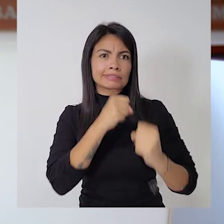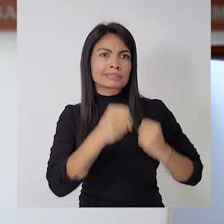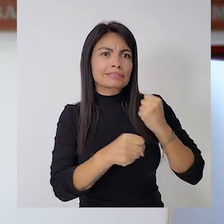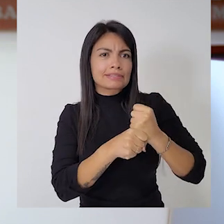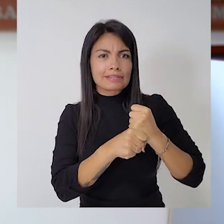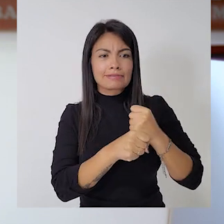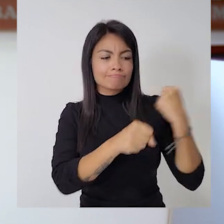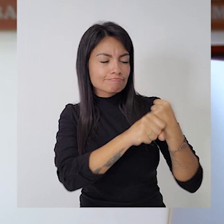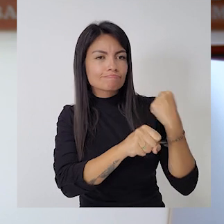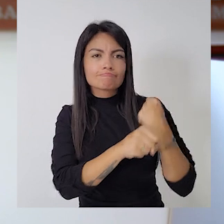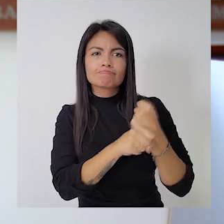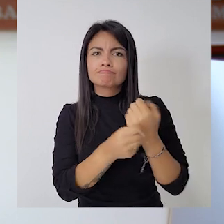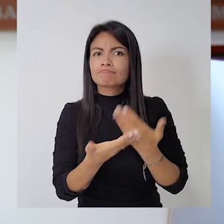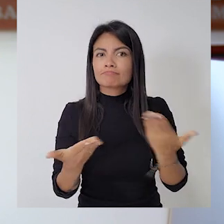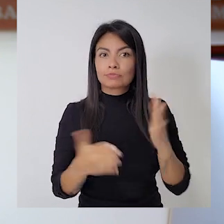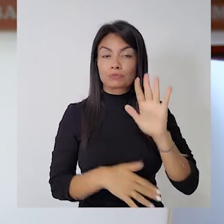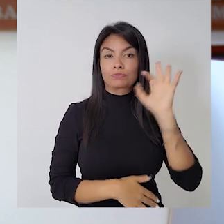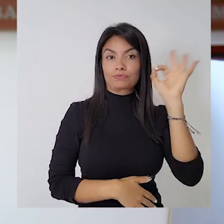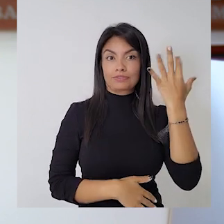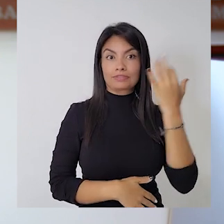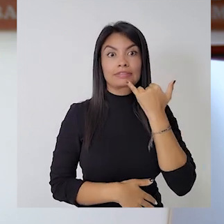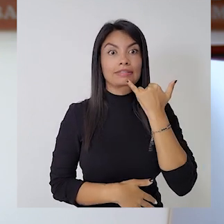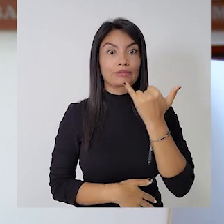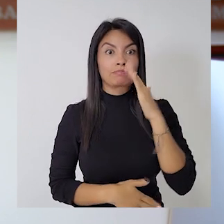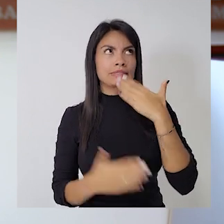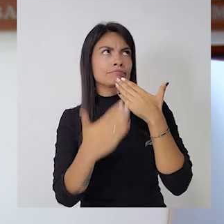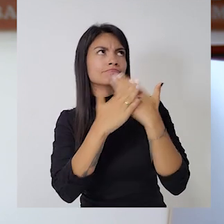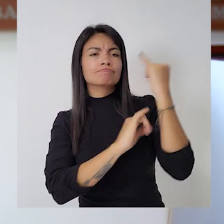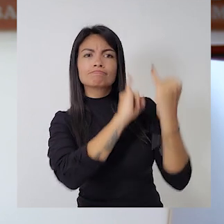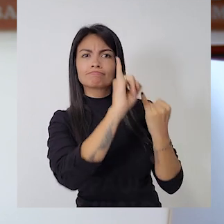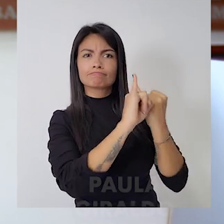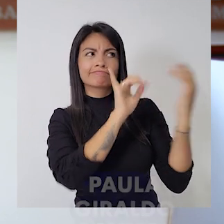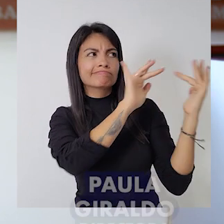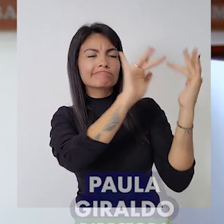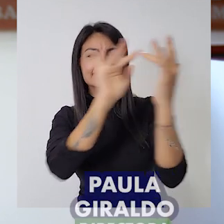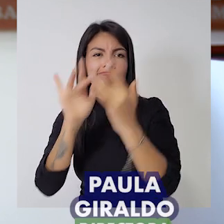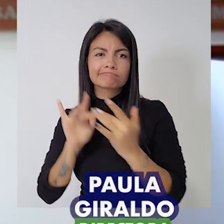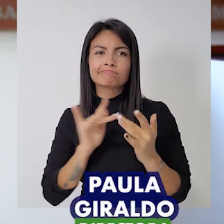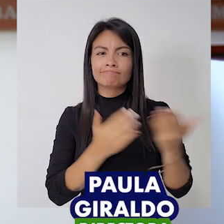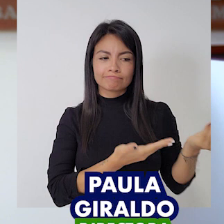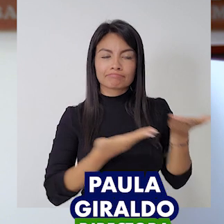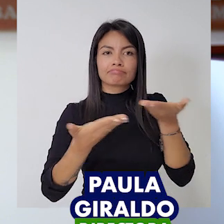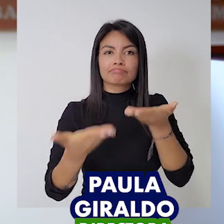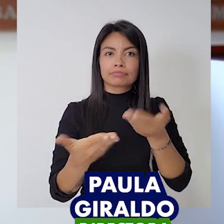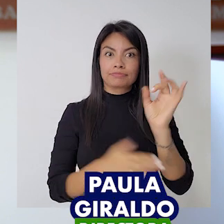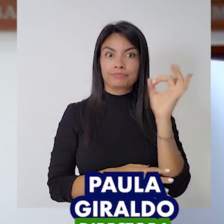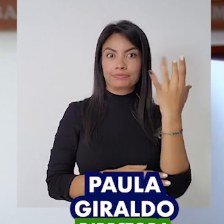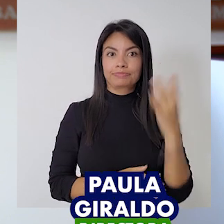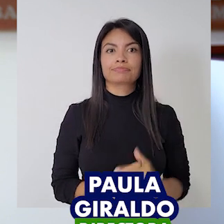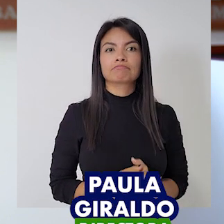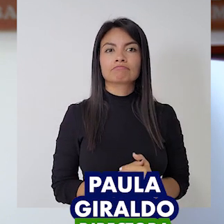llevamos 6 años de labores gracias al idioma francés, gracias a la internacionalización, y les damos a todos